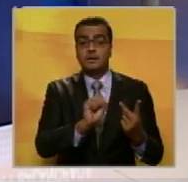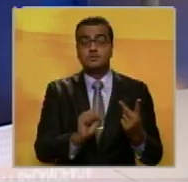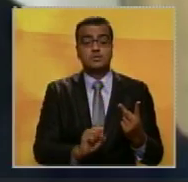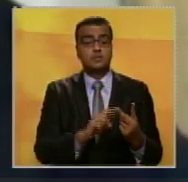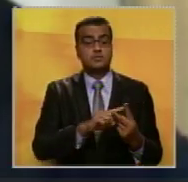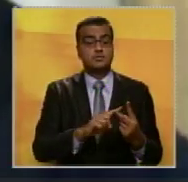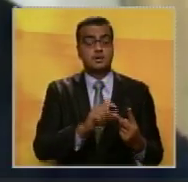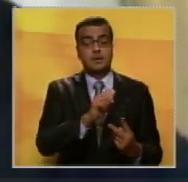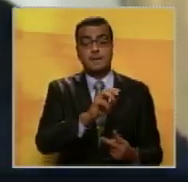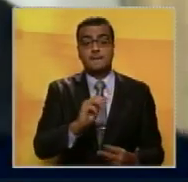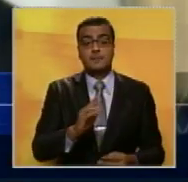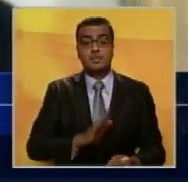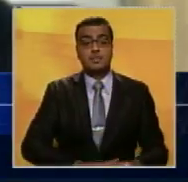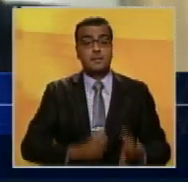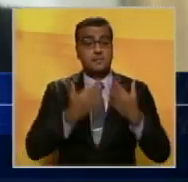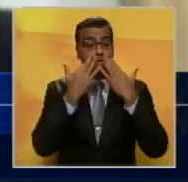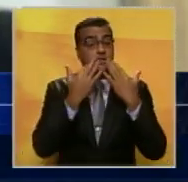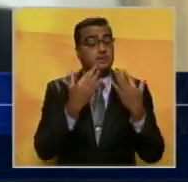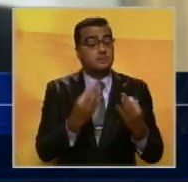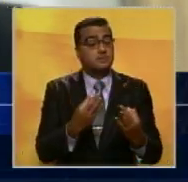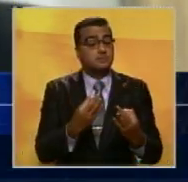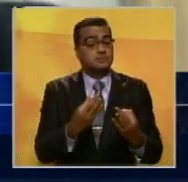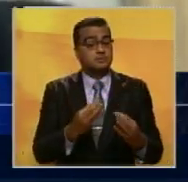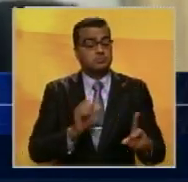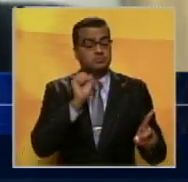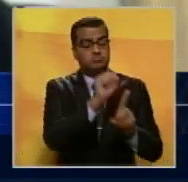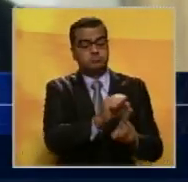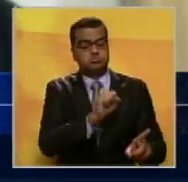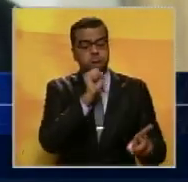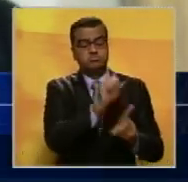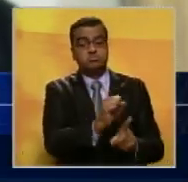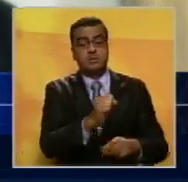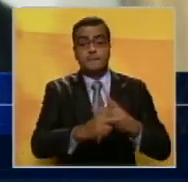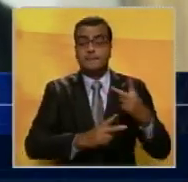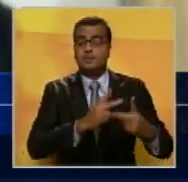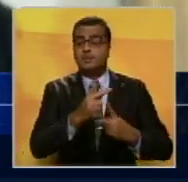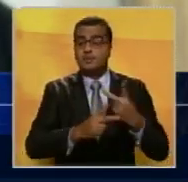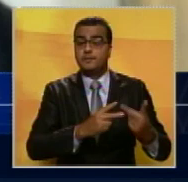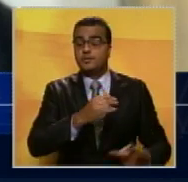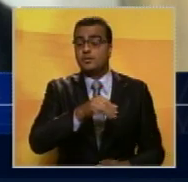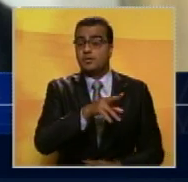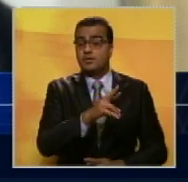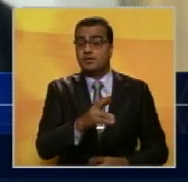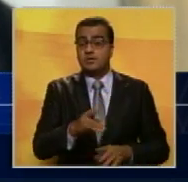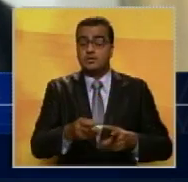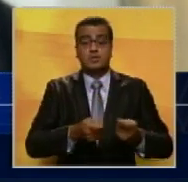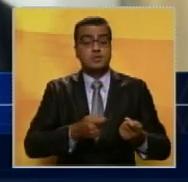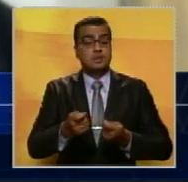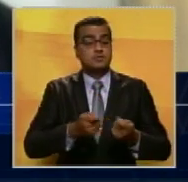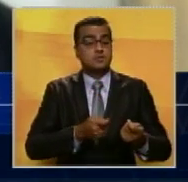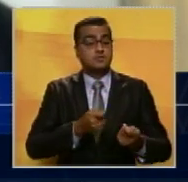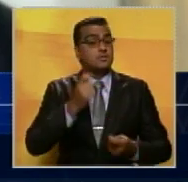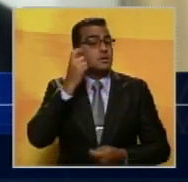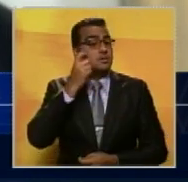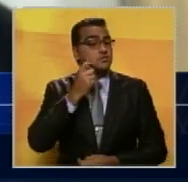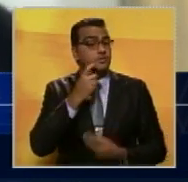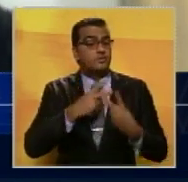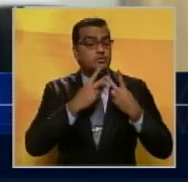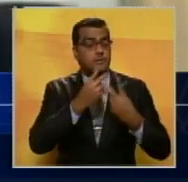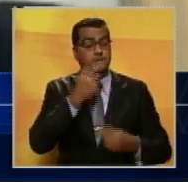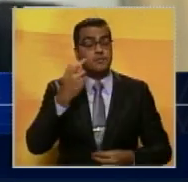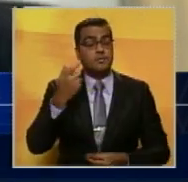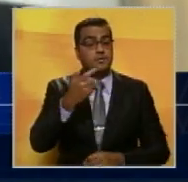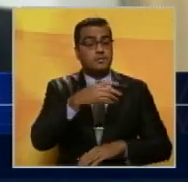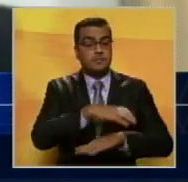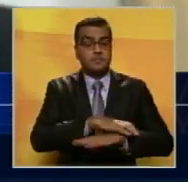Azuaje. Almagro llamó a estar alertas ante el hostigamiento a políticos. Juan Rodríguez, coordinador regional en el estado Sucre del Partido Voluntad Popular,